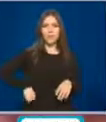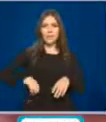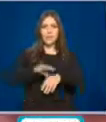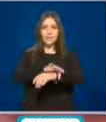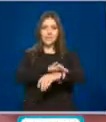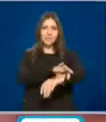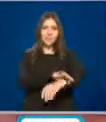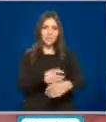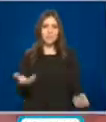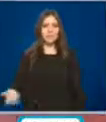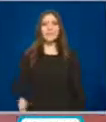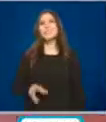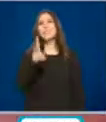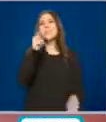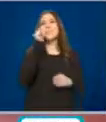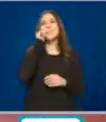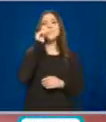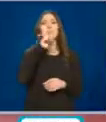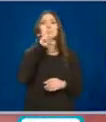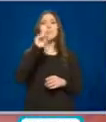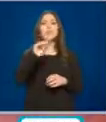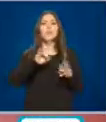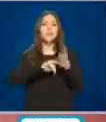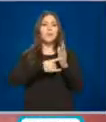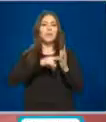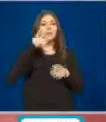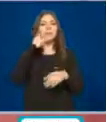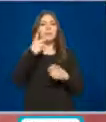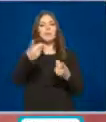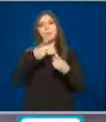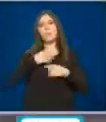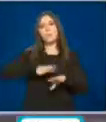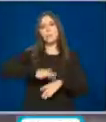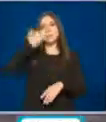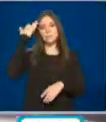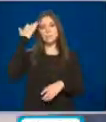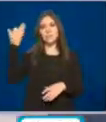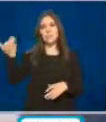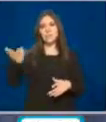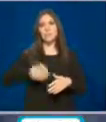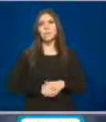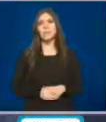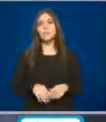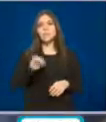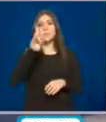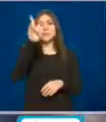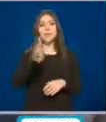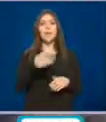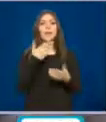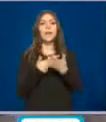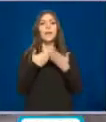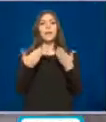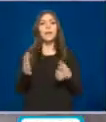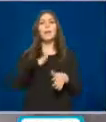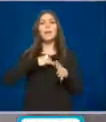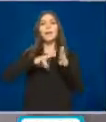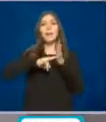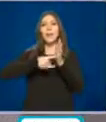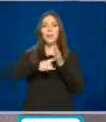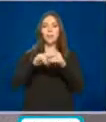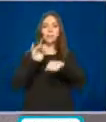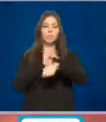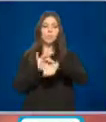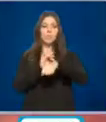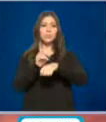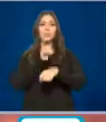prefiero A que ver, no tu tenga reloj. reloj y que me preste atención y que tenga tiempo para mí. Exacto, Claro. no, porque ahora también con los relojes inteligentes, Ajá. no